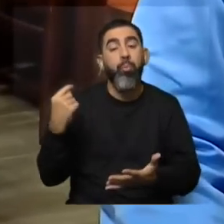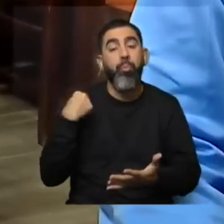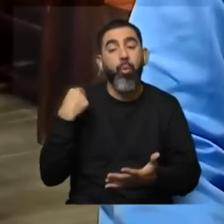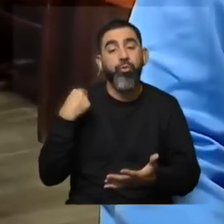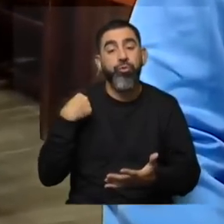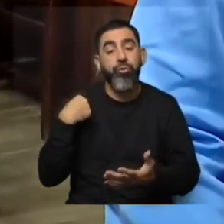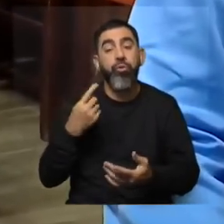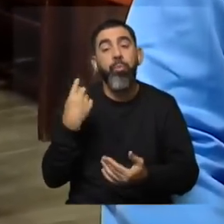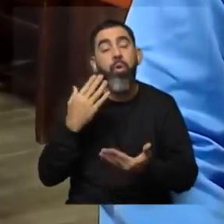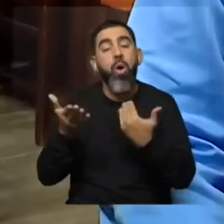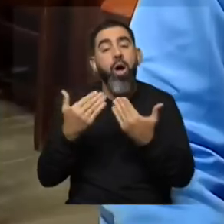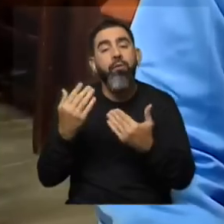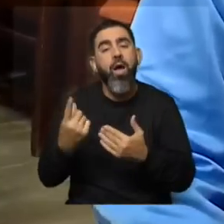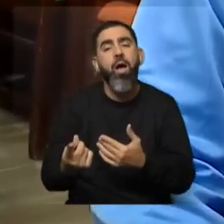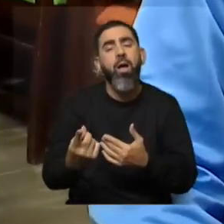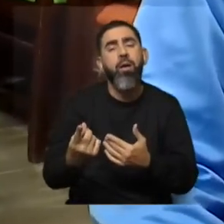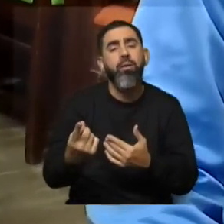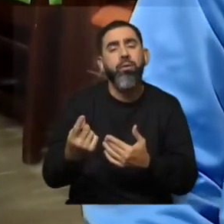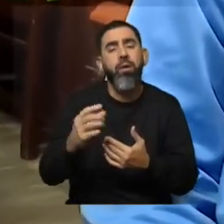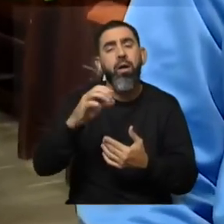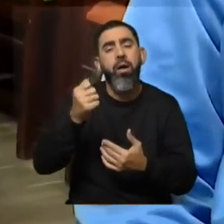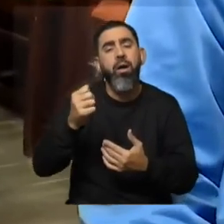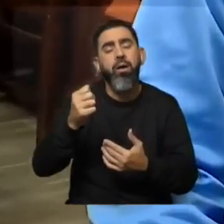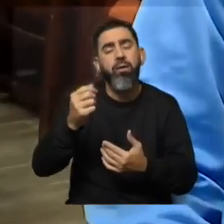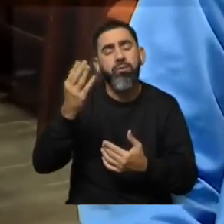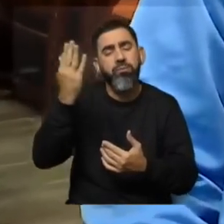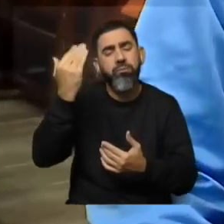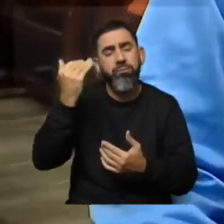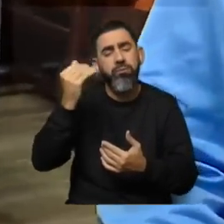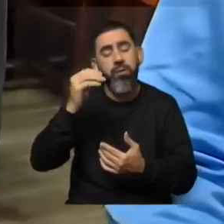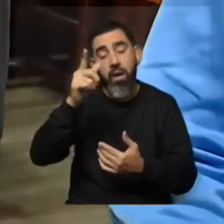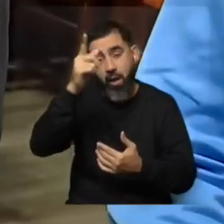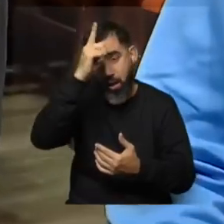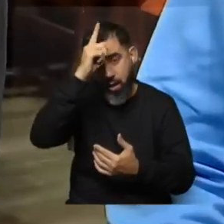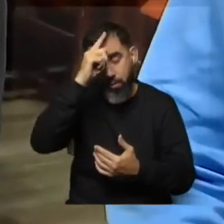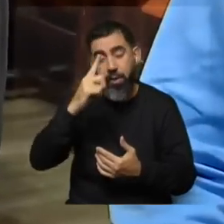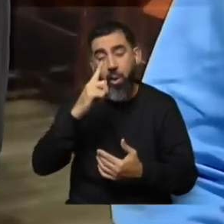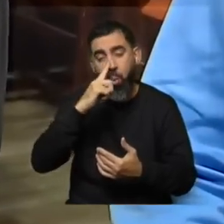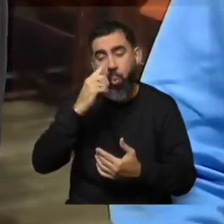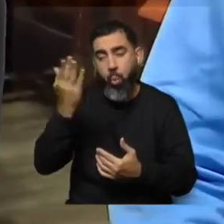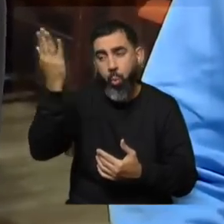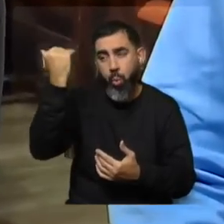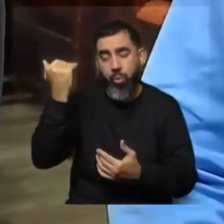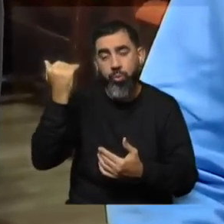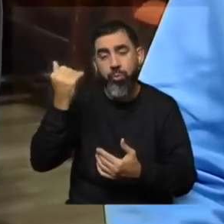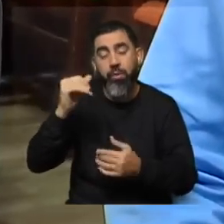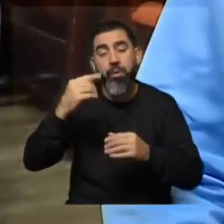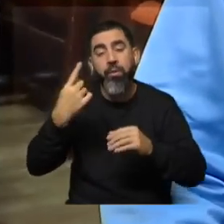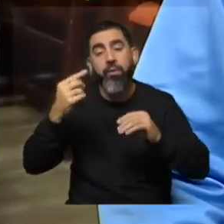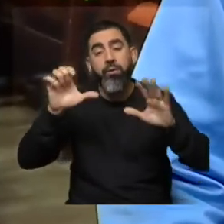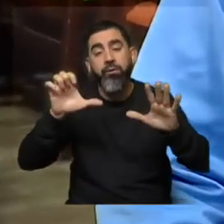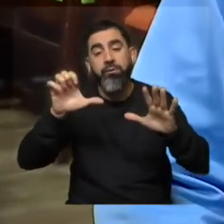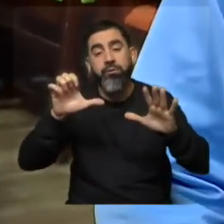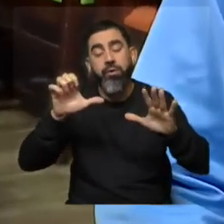vamos a hablar de algo que pasó Allende el océano porque en Berlín en junio pasado se desarrollaron los 16